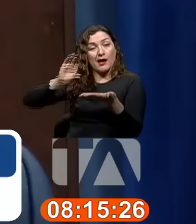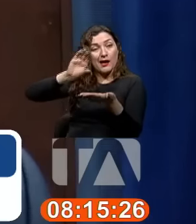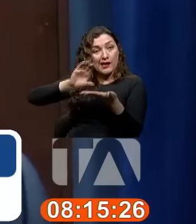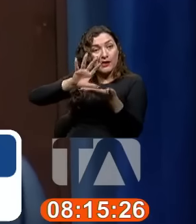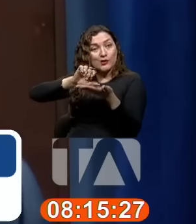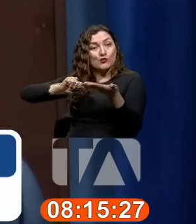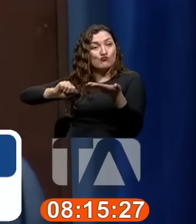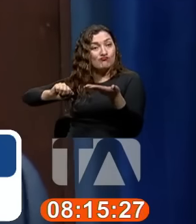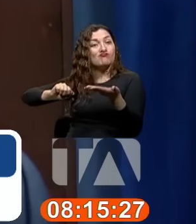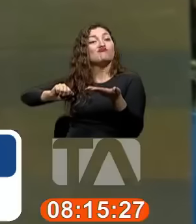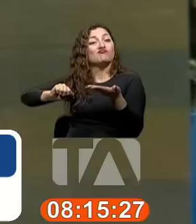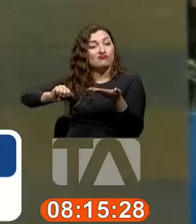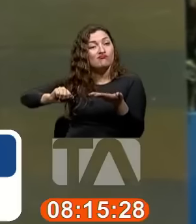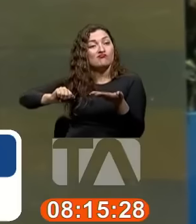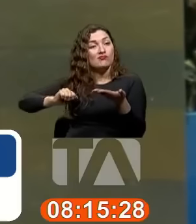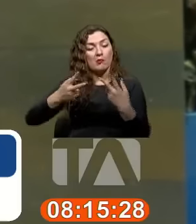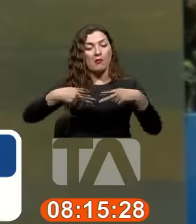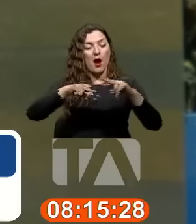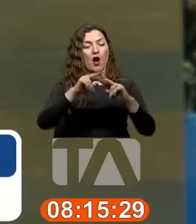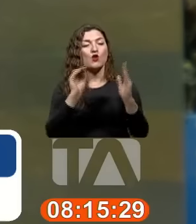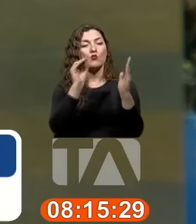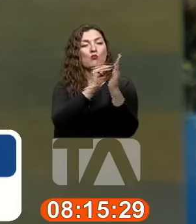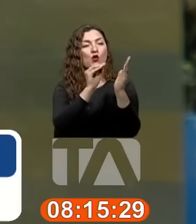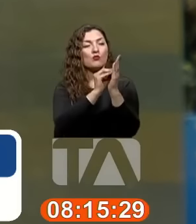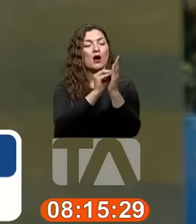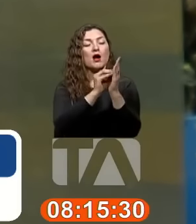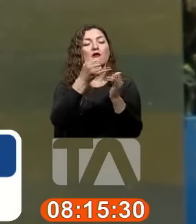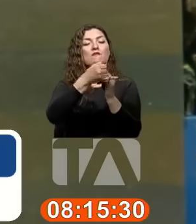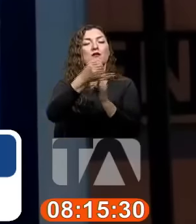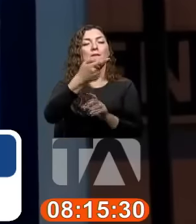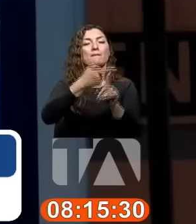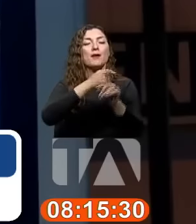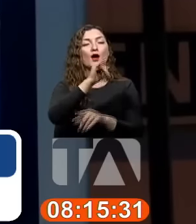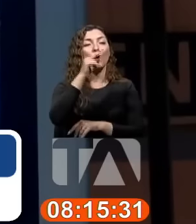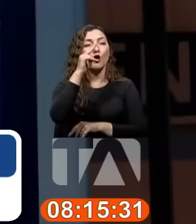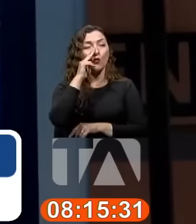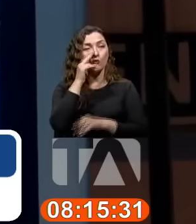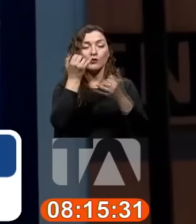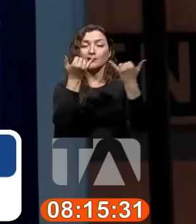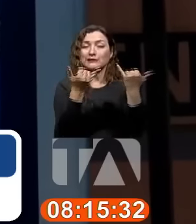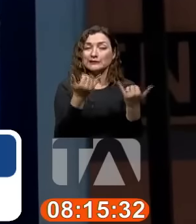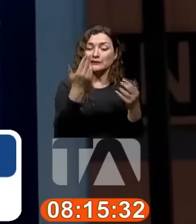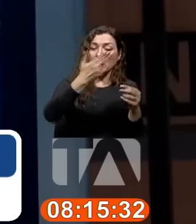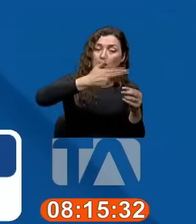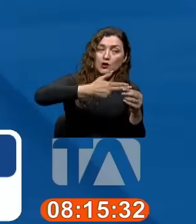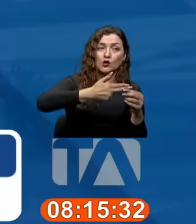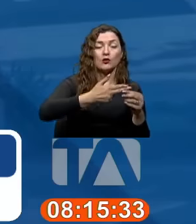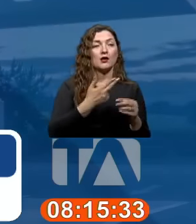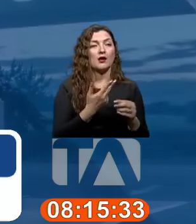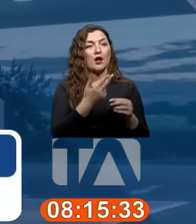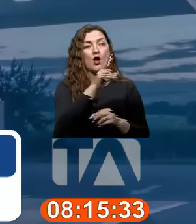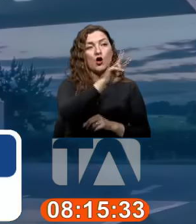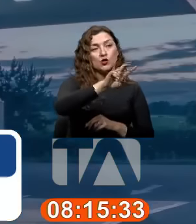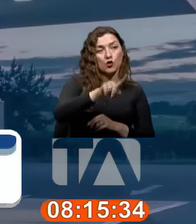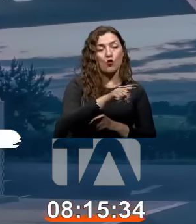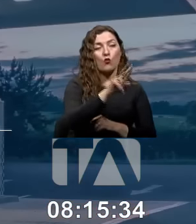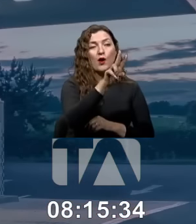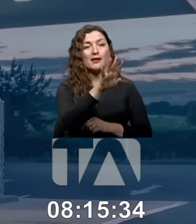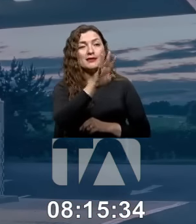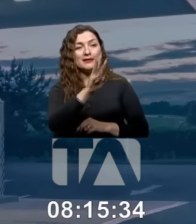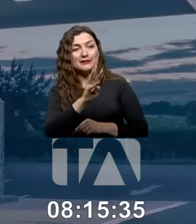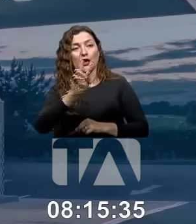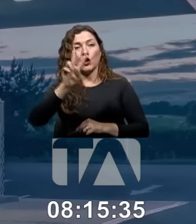precio para Extra y Ecopaís que empezará a regir desde finales de junio. Así ambas gasolinas pasarán de costar